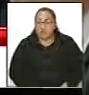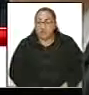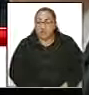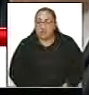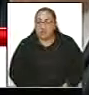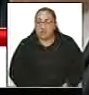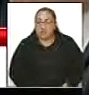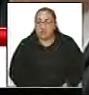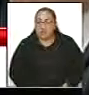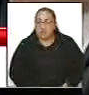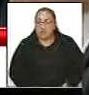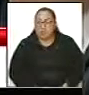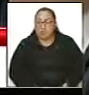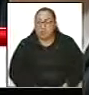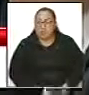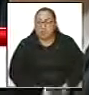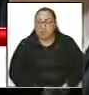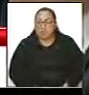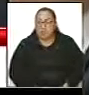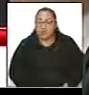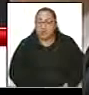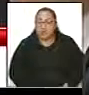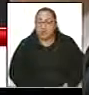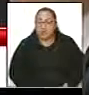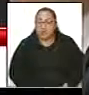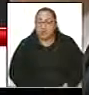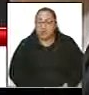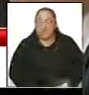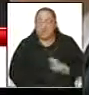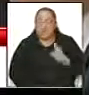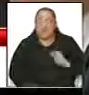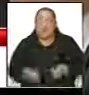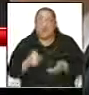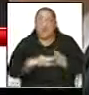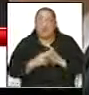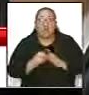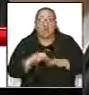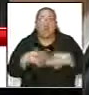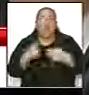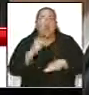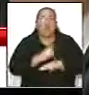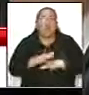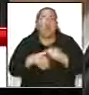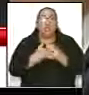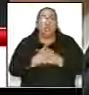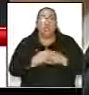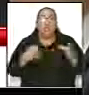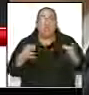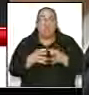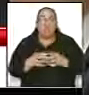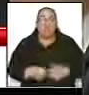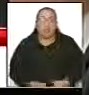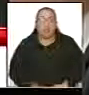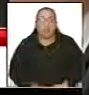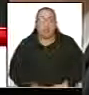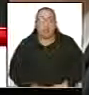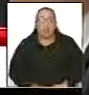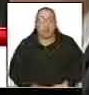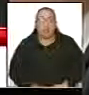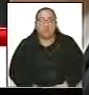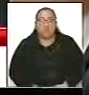el mercado, razón por la cual probablemente el MTC desarrolló todo el expediente